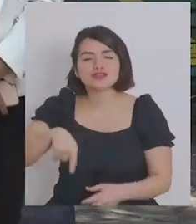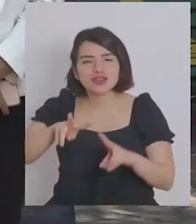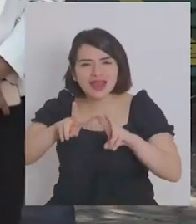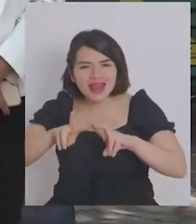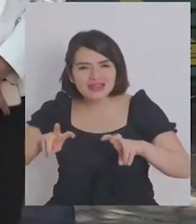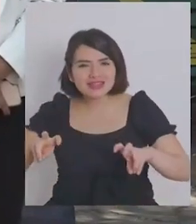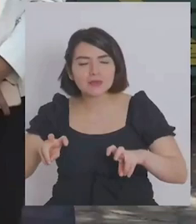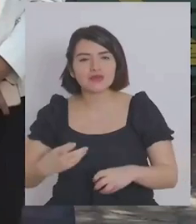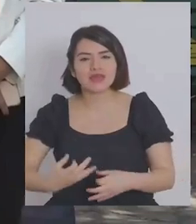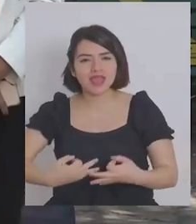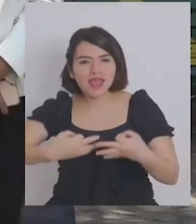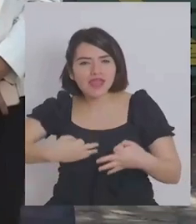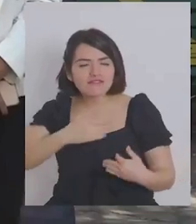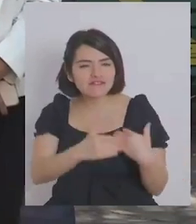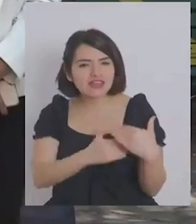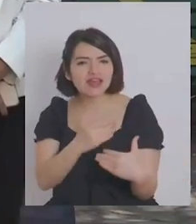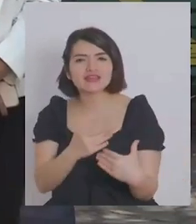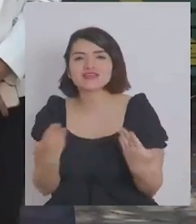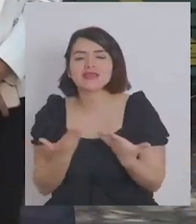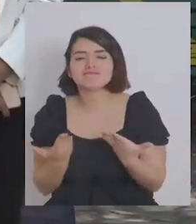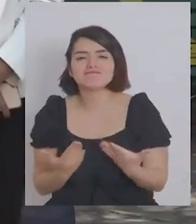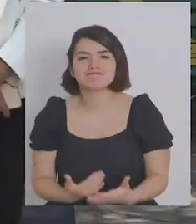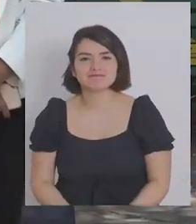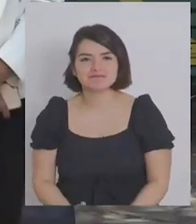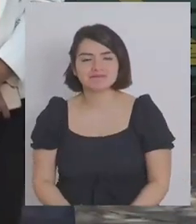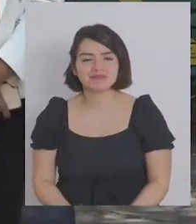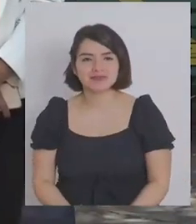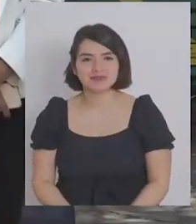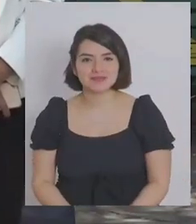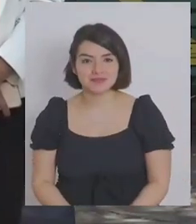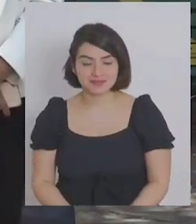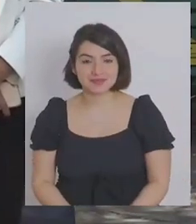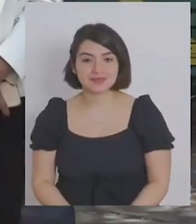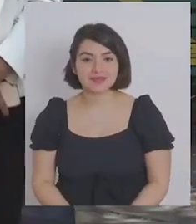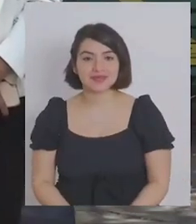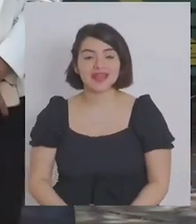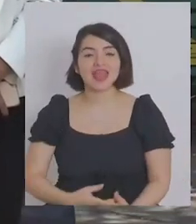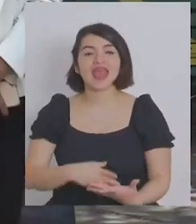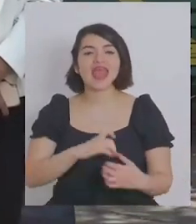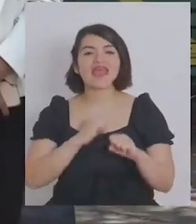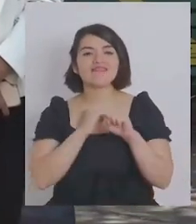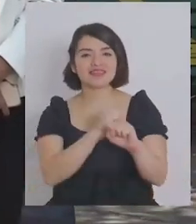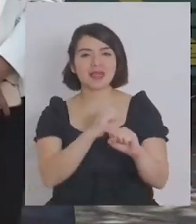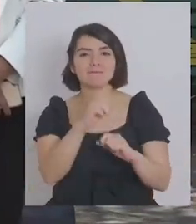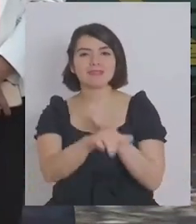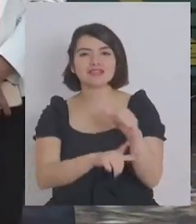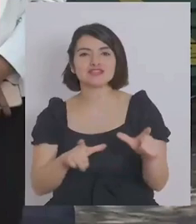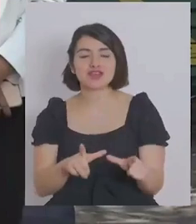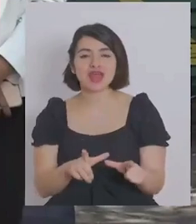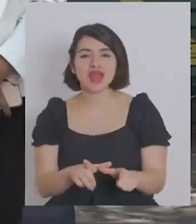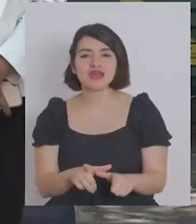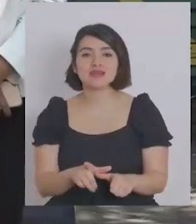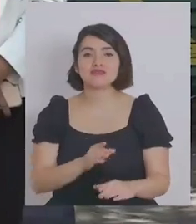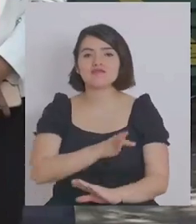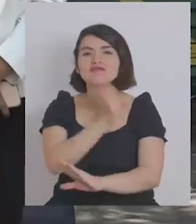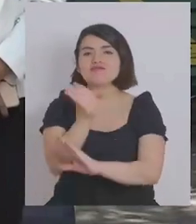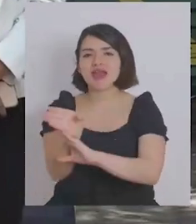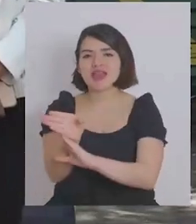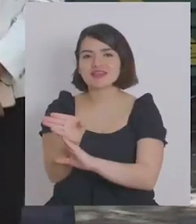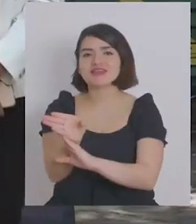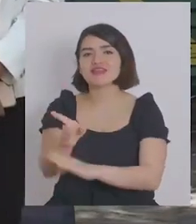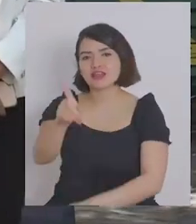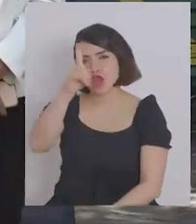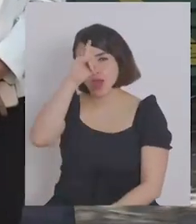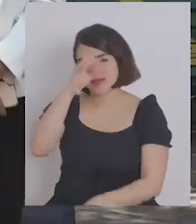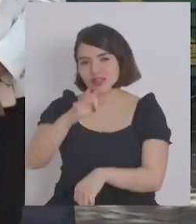eficacia estaba buena tiene que ir dentro de la lógica de evitar cierto que las personas tengan que asistir por una patología al